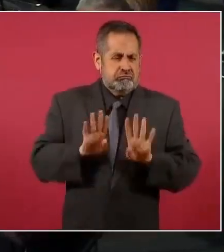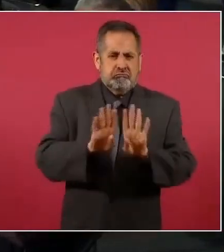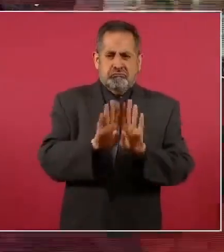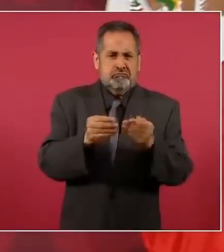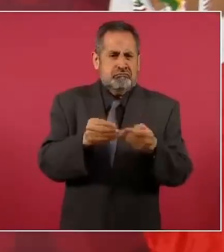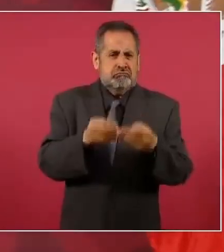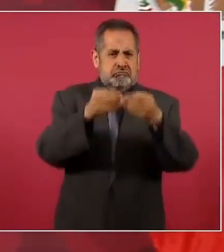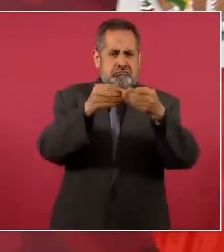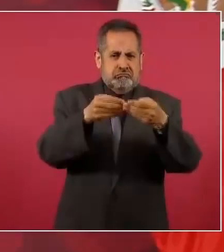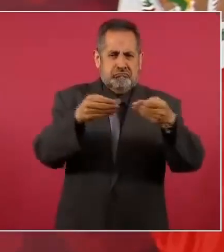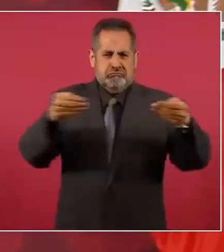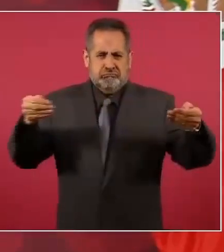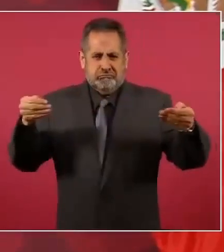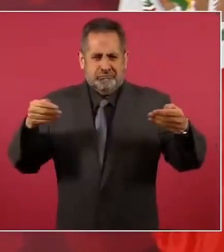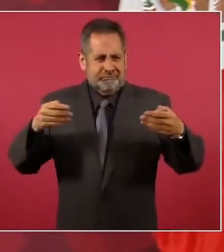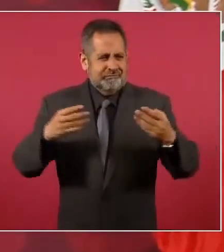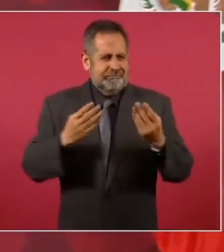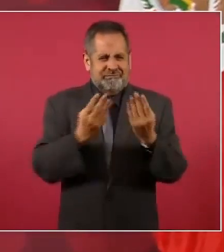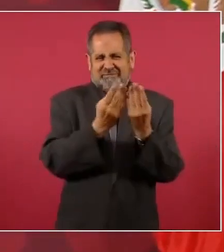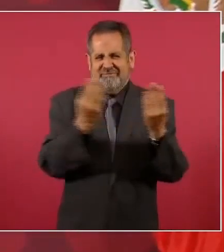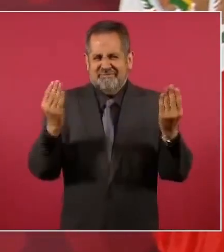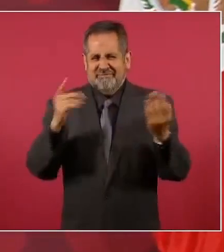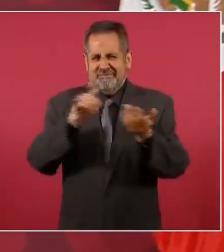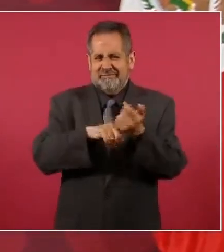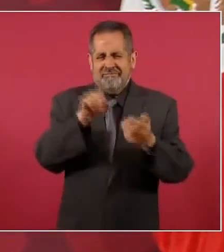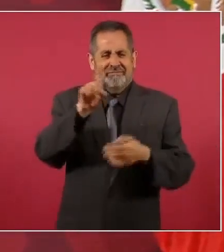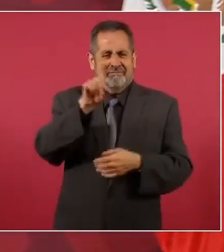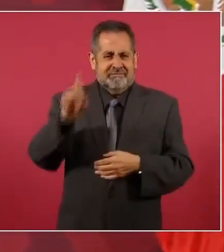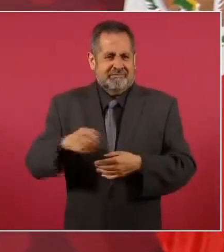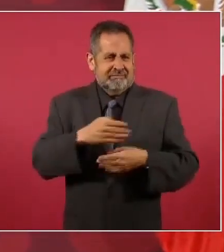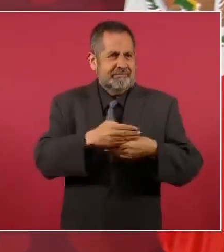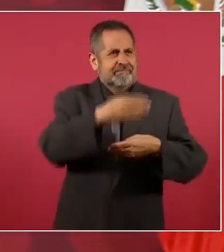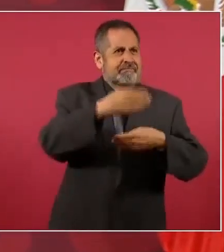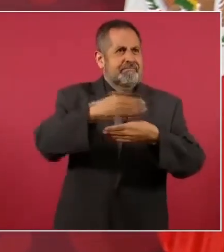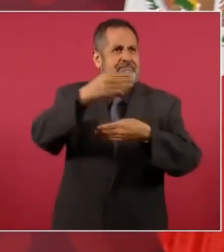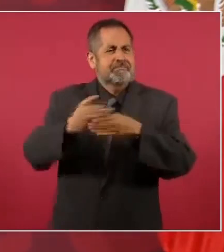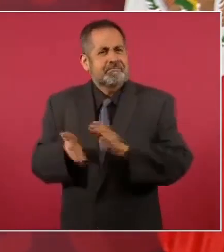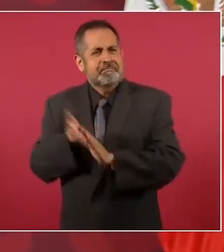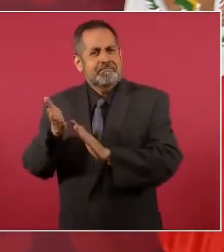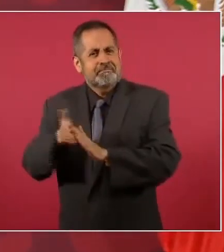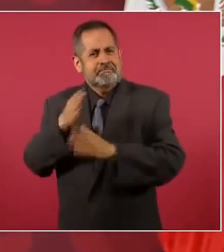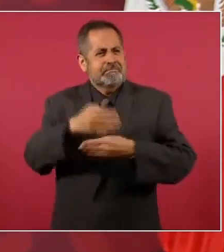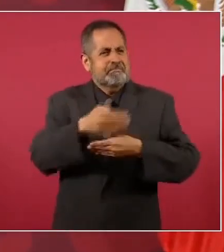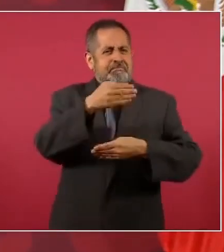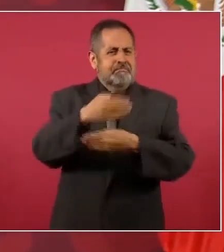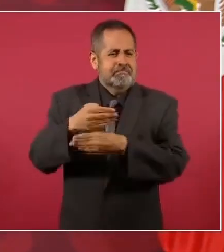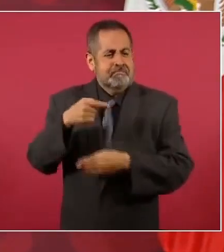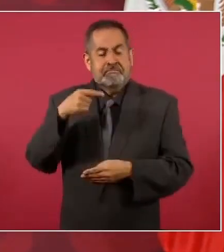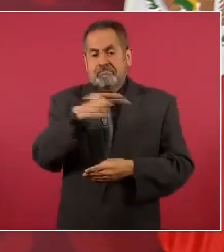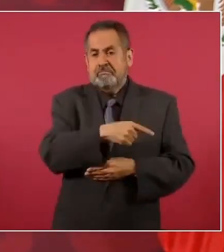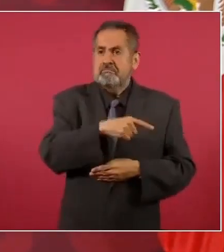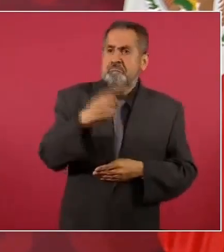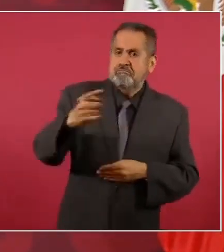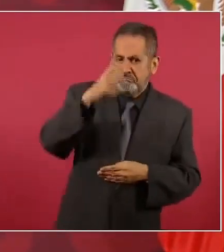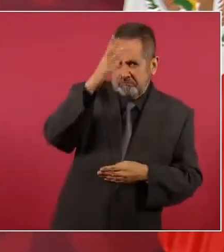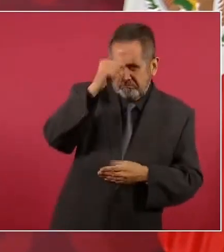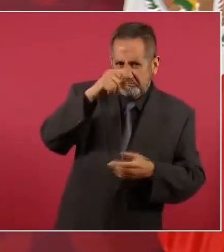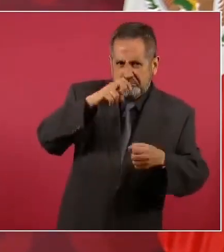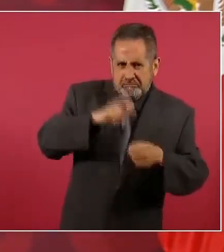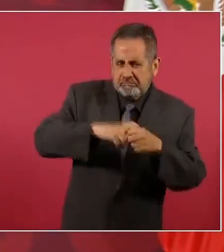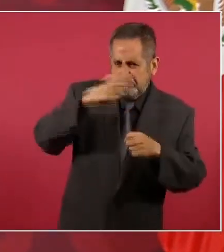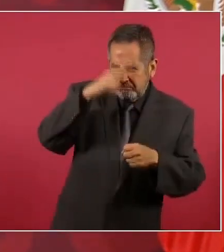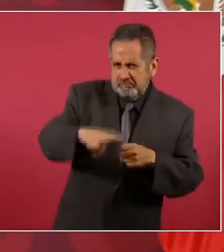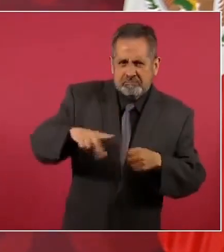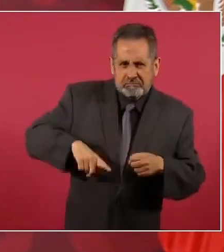muro en todo Texas y que va a hacer acuerdos con gobiernos en México.